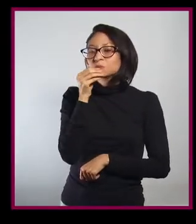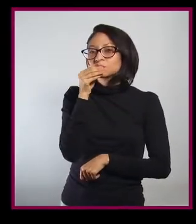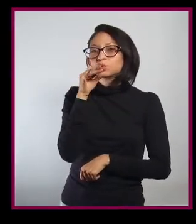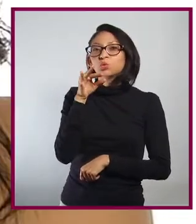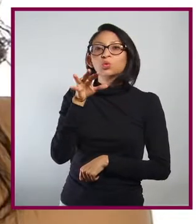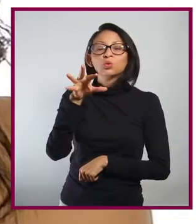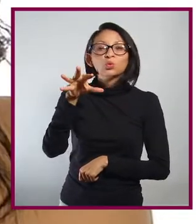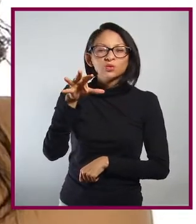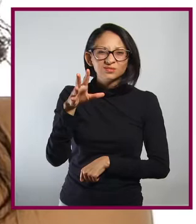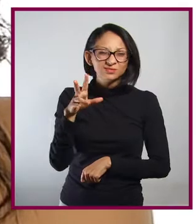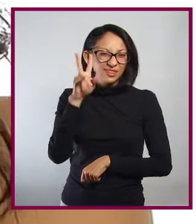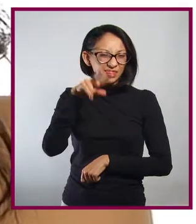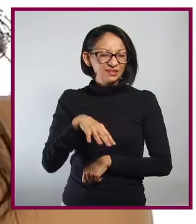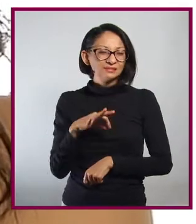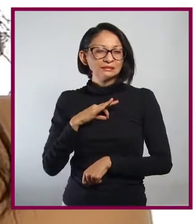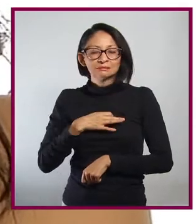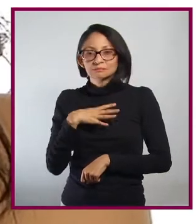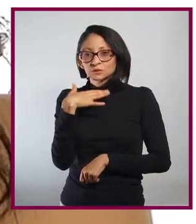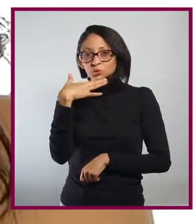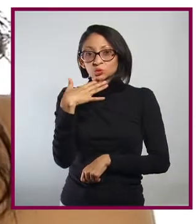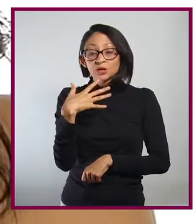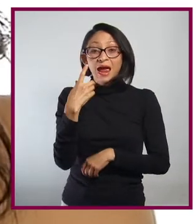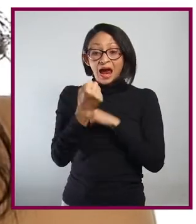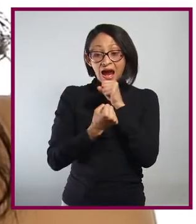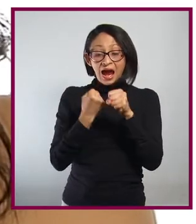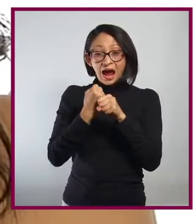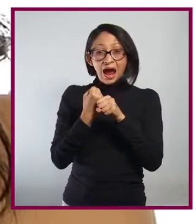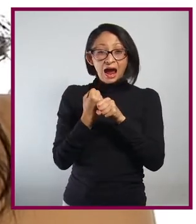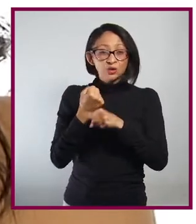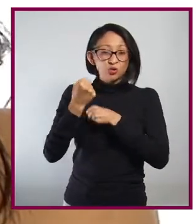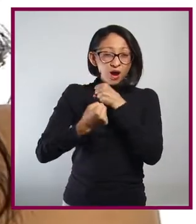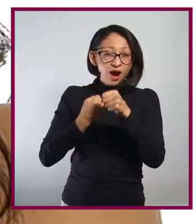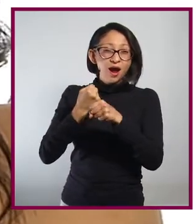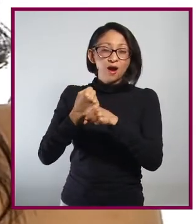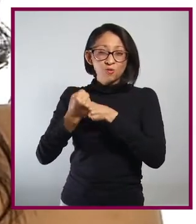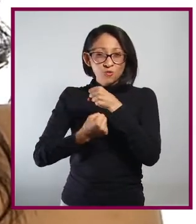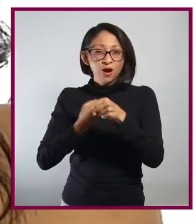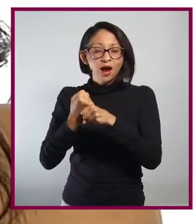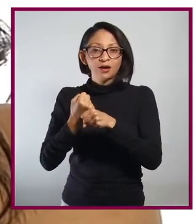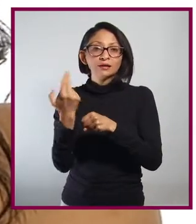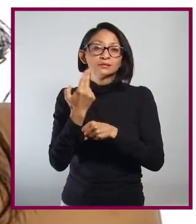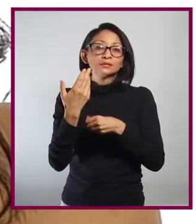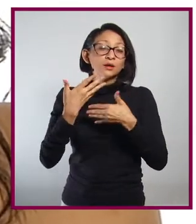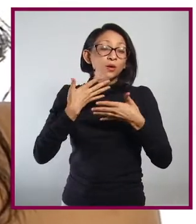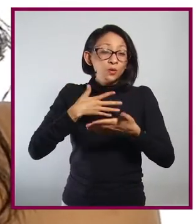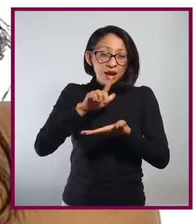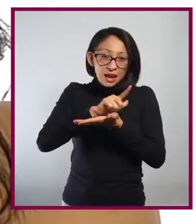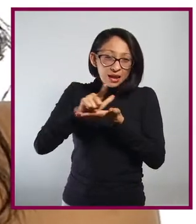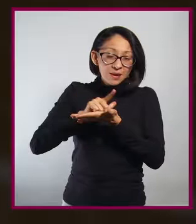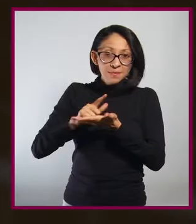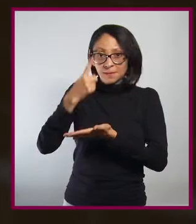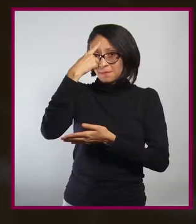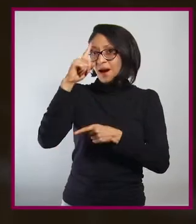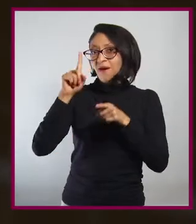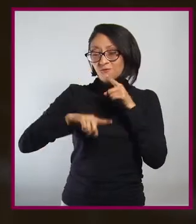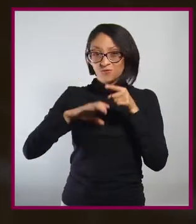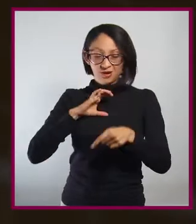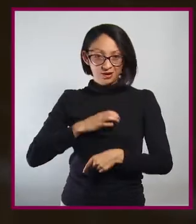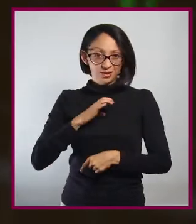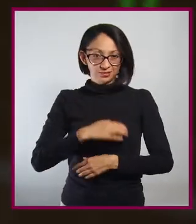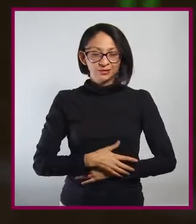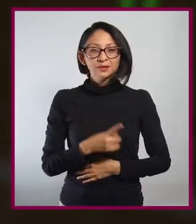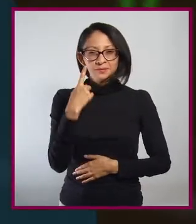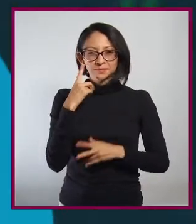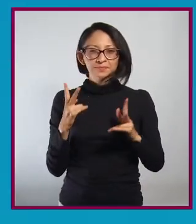sustancias tóxicas que el cuerpo necesita años para estar libre de riesgo de cáncer. Veamos la siguiente